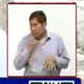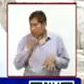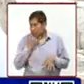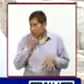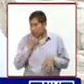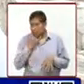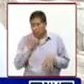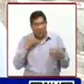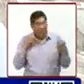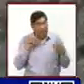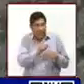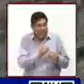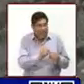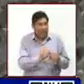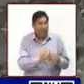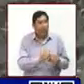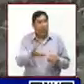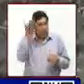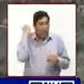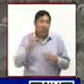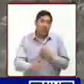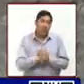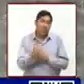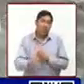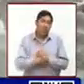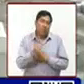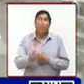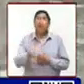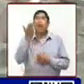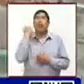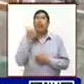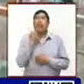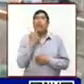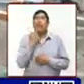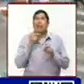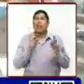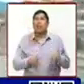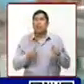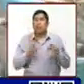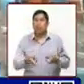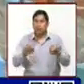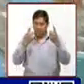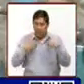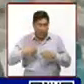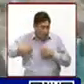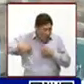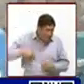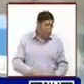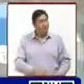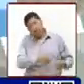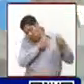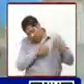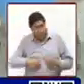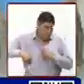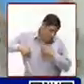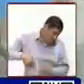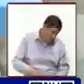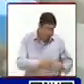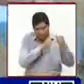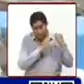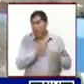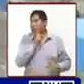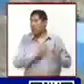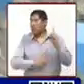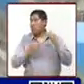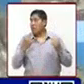era como para pillar ahí. Y antes era muy peligroso. Antes había la gente que venía a cavar, algunos muchachos que